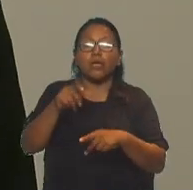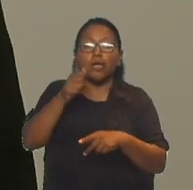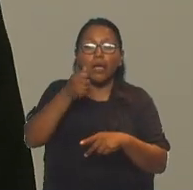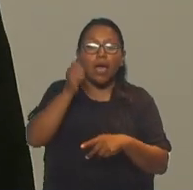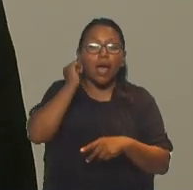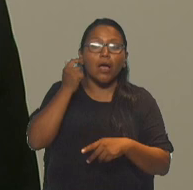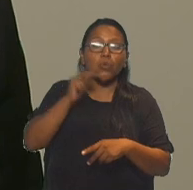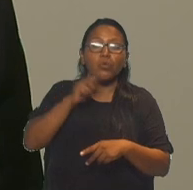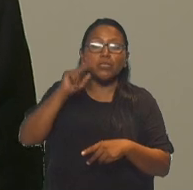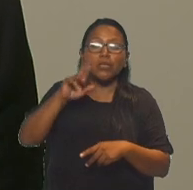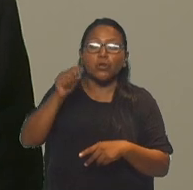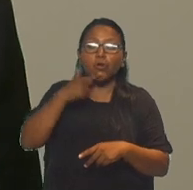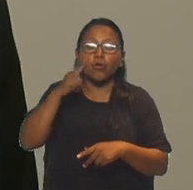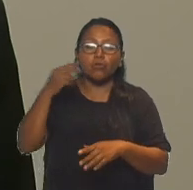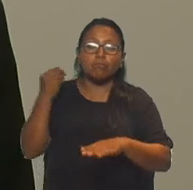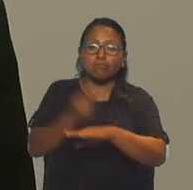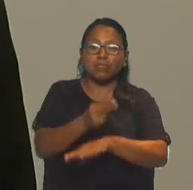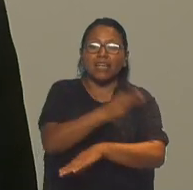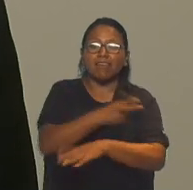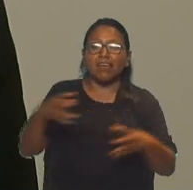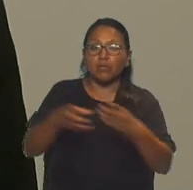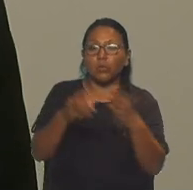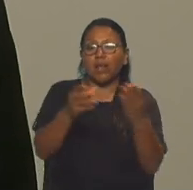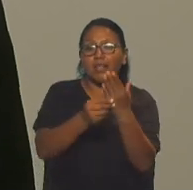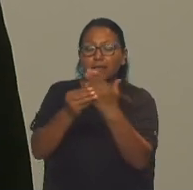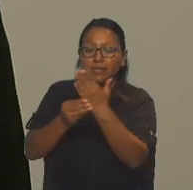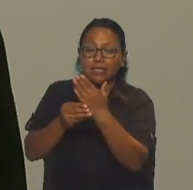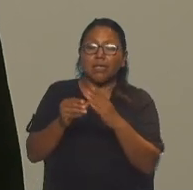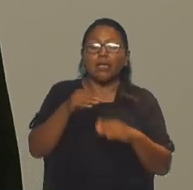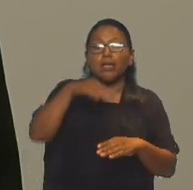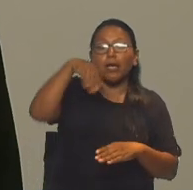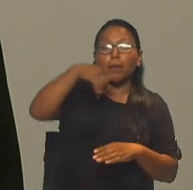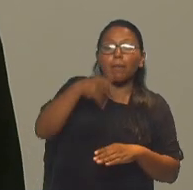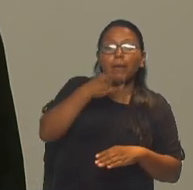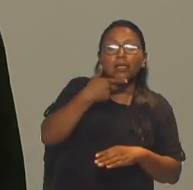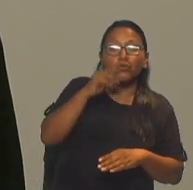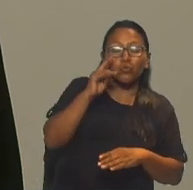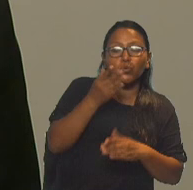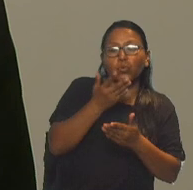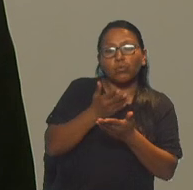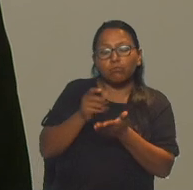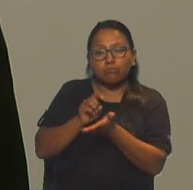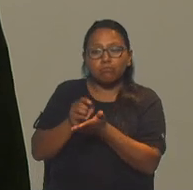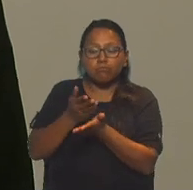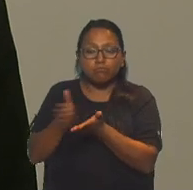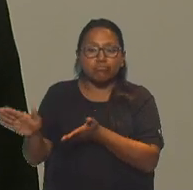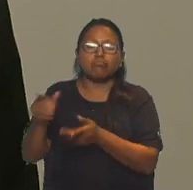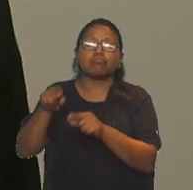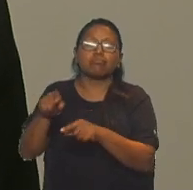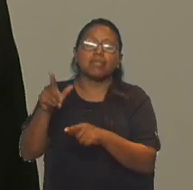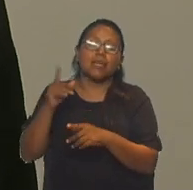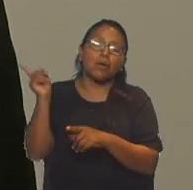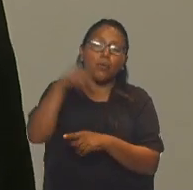Agustín asumirá la jefatura de gabinete deja el cargo Juan Manzur quien regresa a la provincia de tucumán en